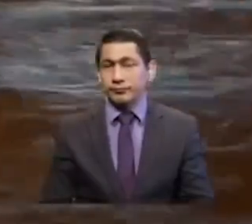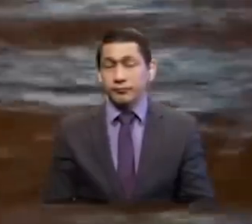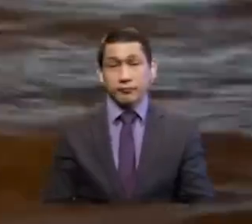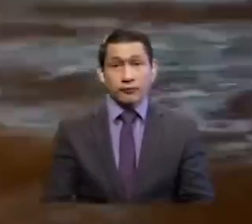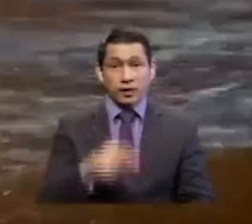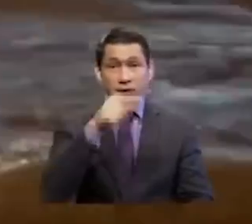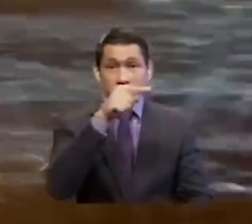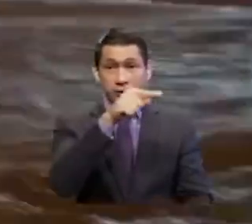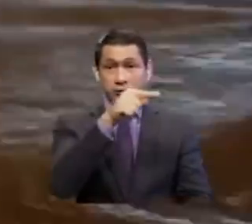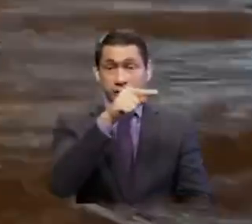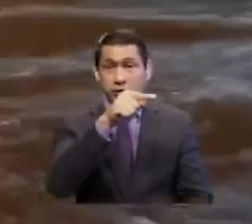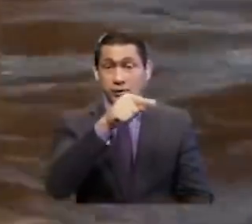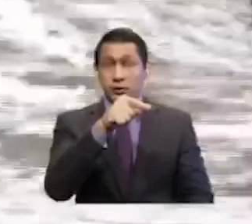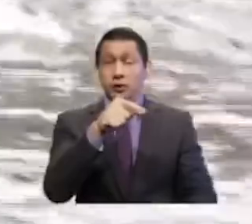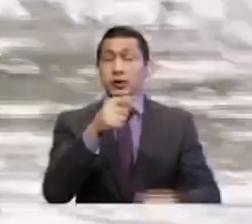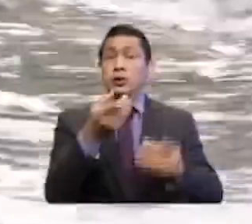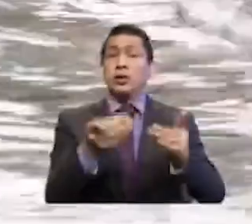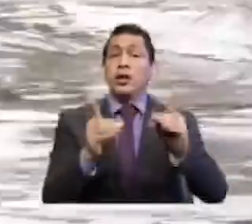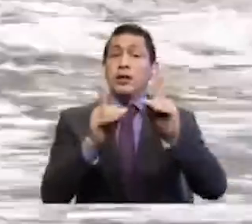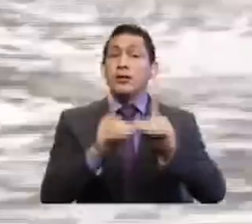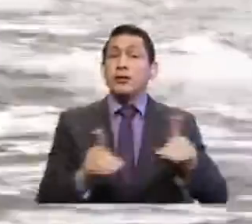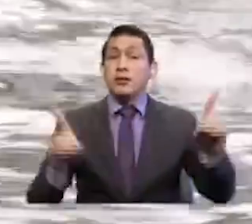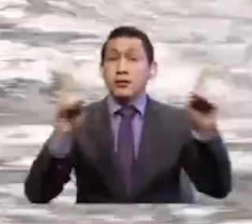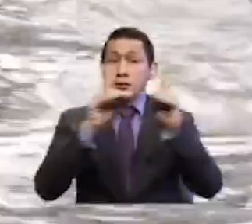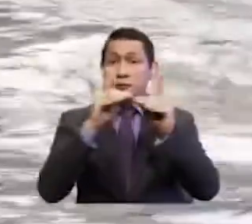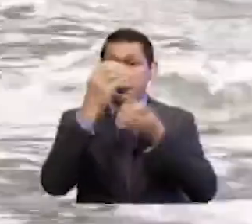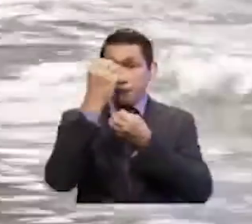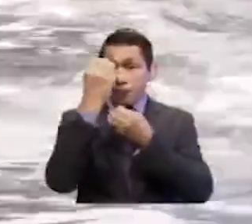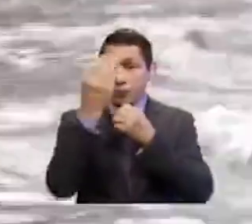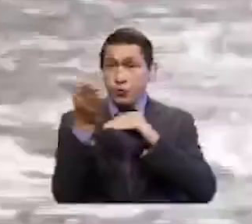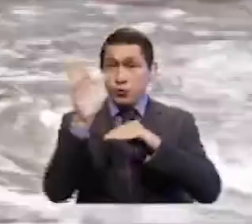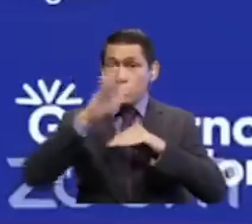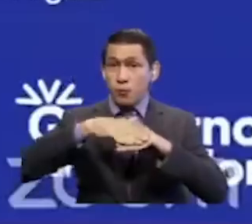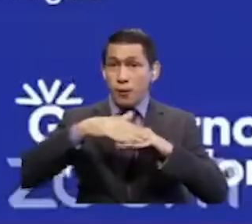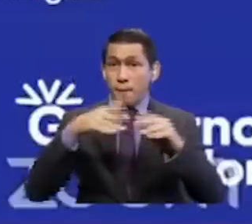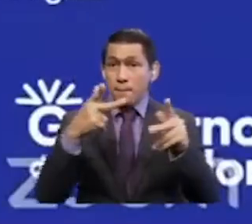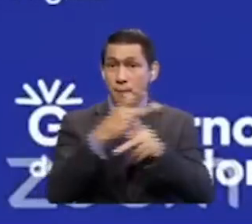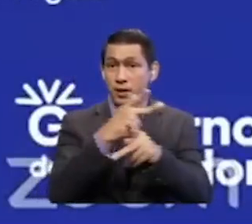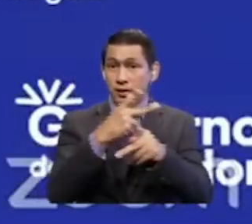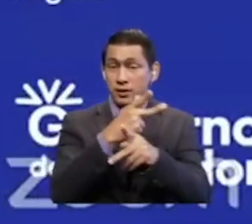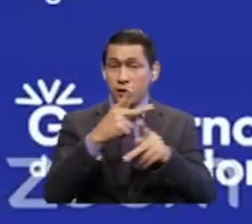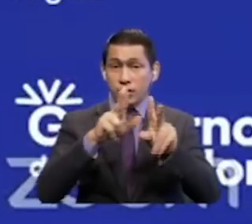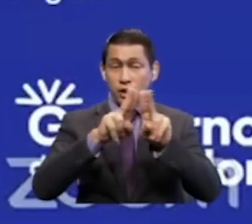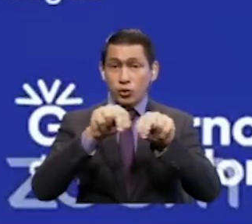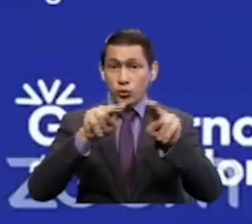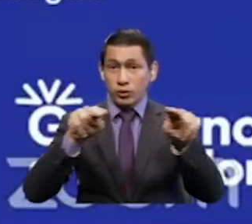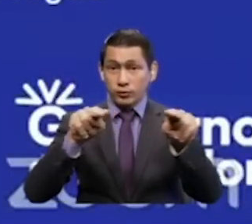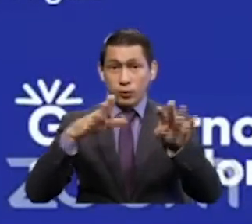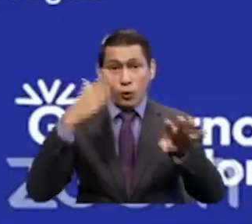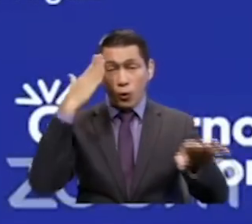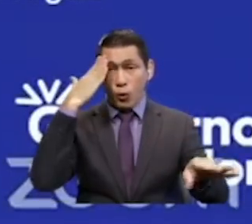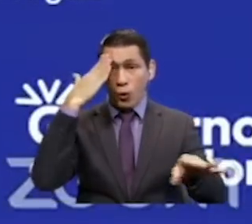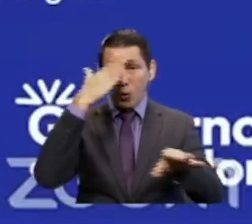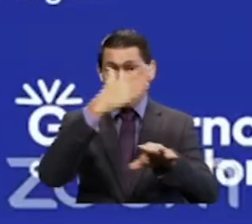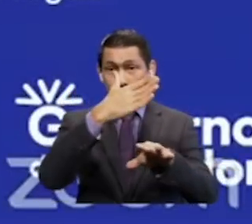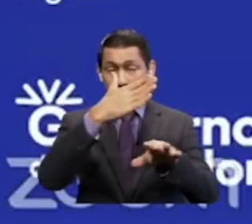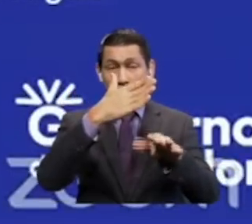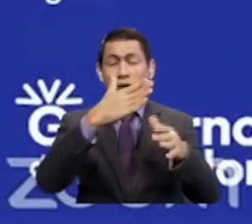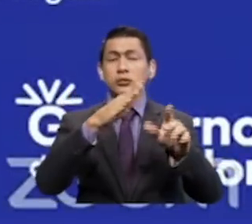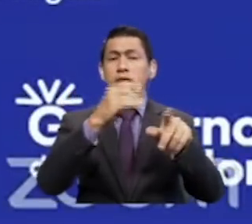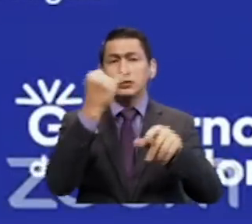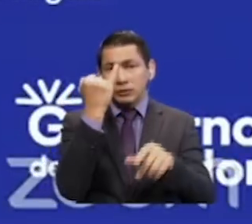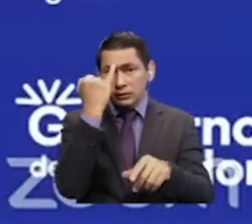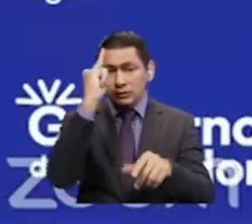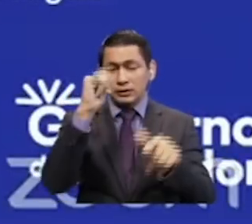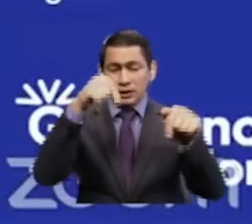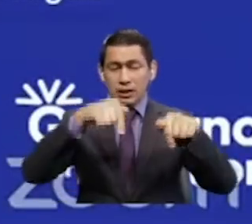Contribuir al cierre de brechas de información sobre problemáticas relacionadas con los riesgos de desastres es el objetivo del Mapatón, una iniciativa